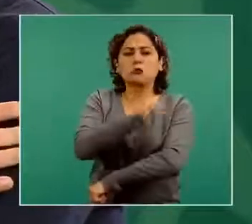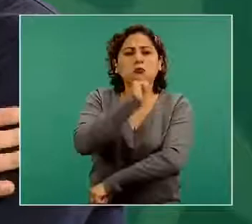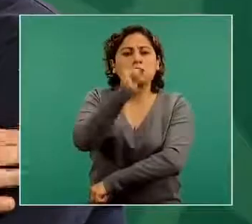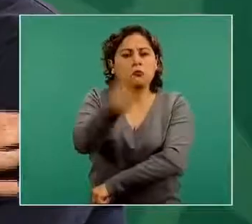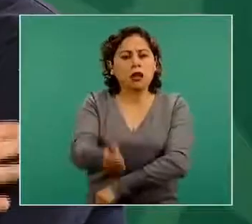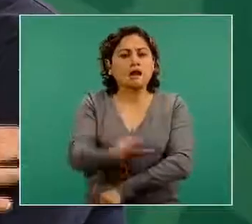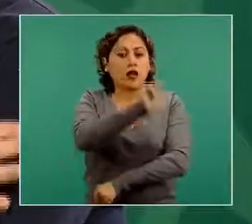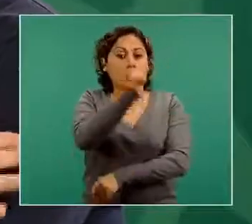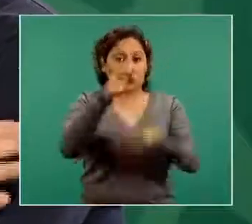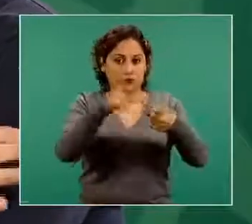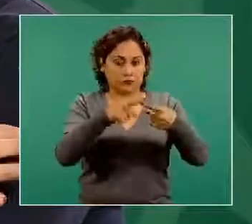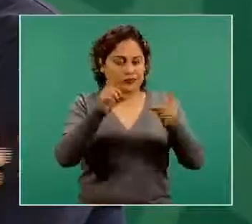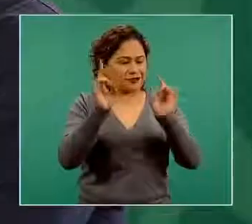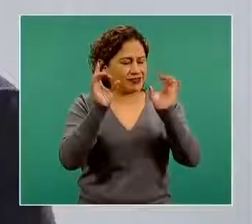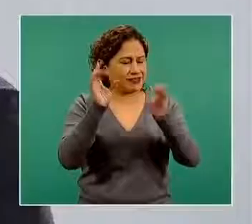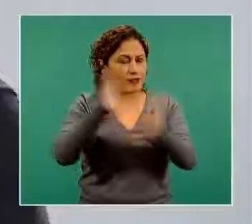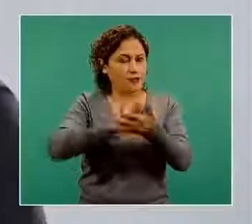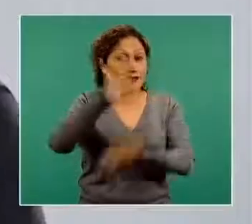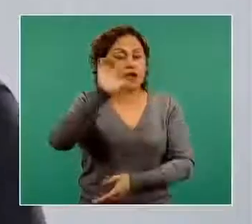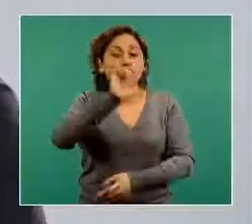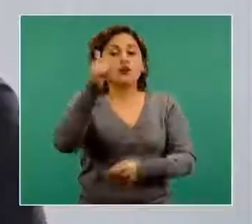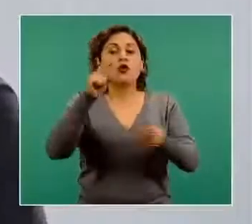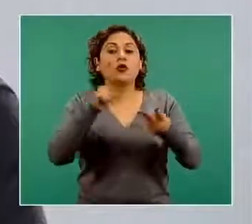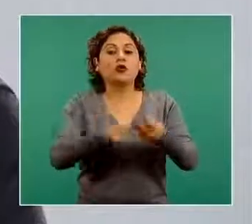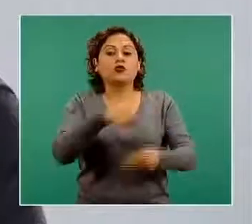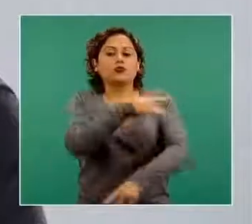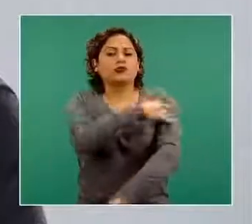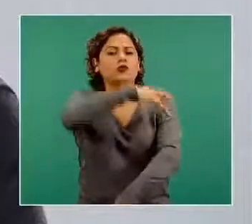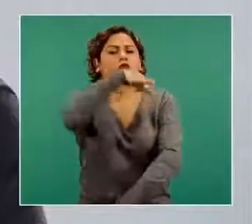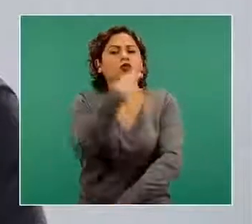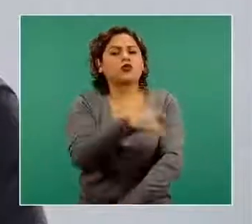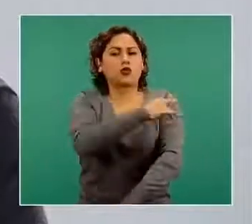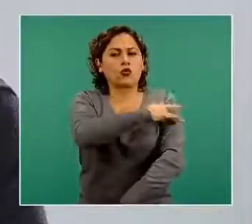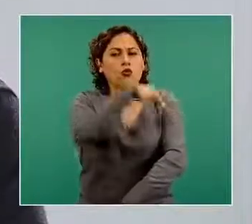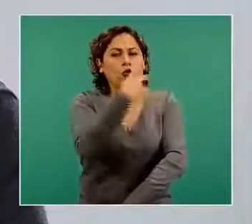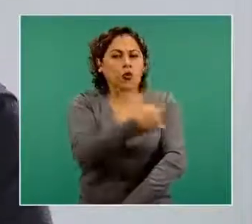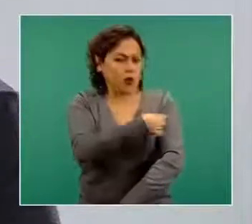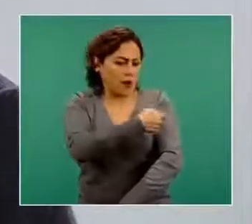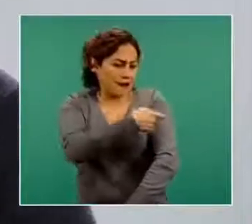y malestar en la zona local de la aplicación de la vacuna.